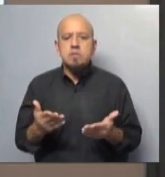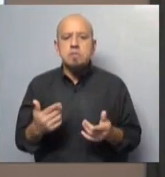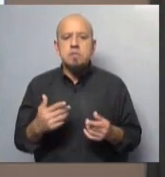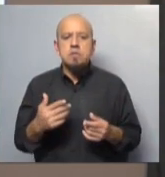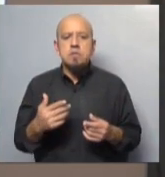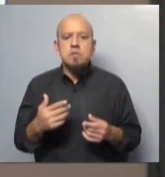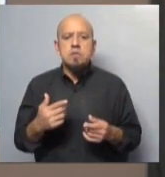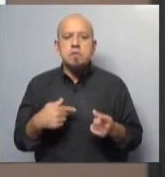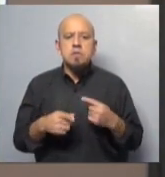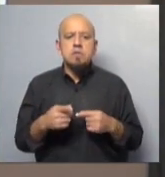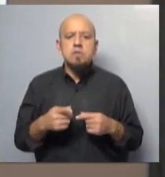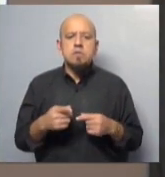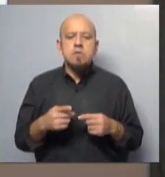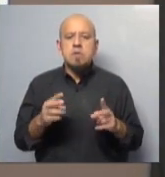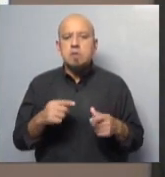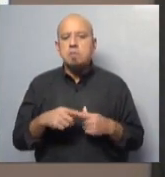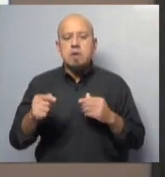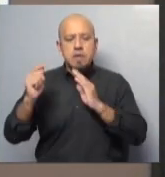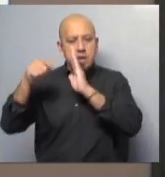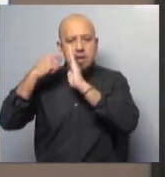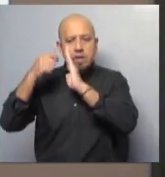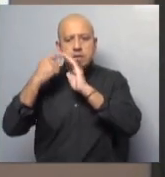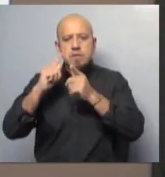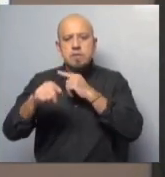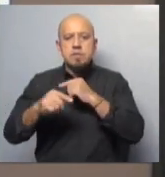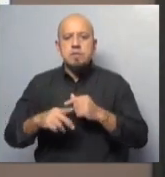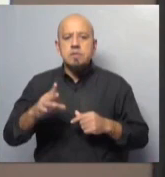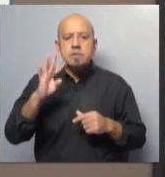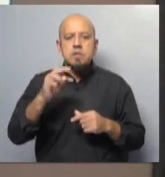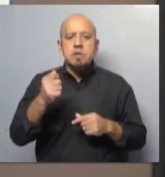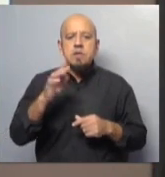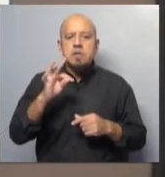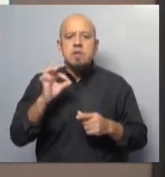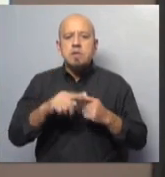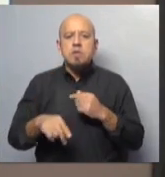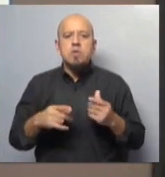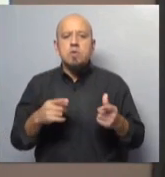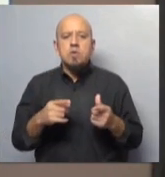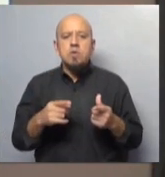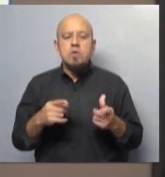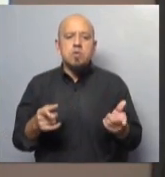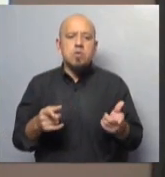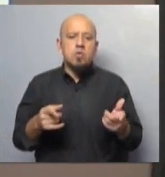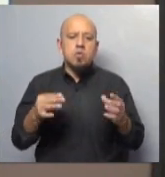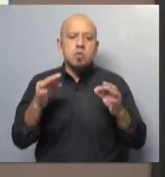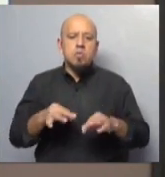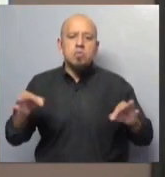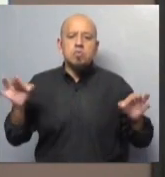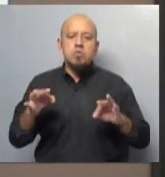de Miguel Grompone, que es quien hace toda la parte de videoarte, ¿no? De Tato Castro, que es quien nos ayuda con la música. Bueno,